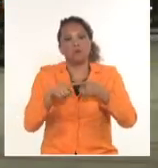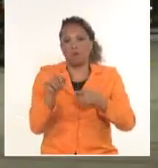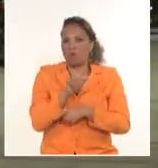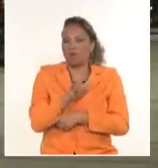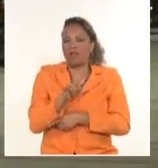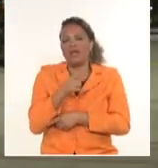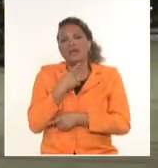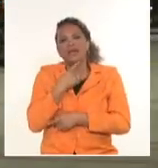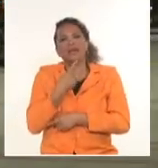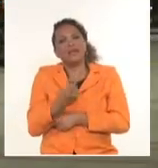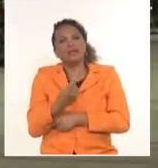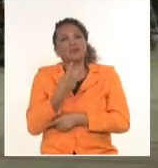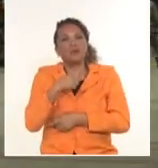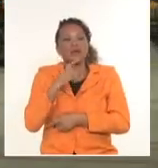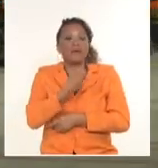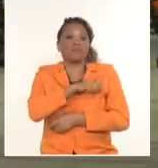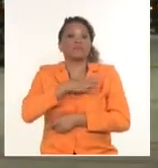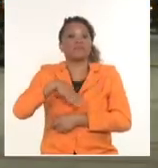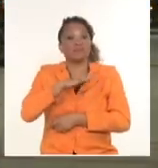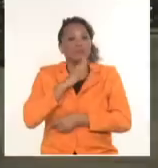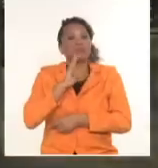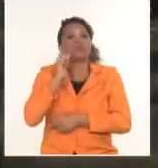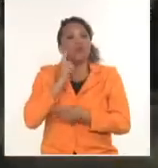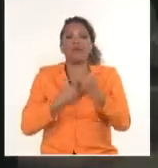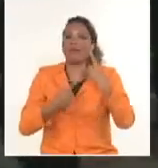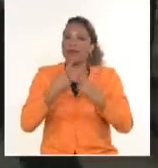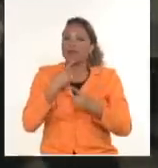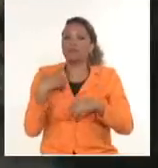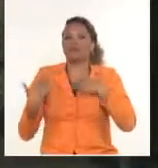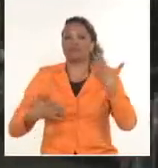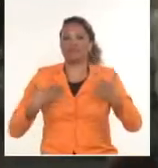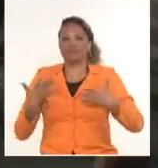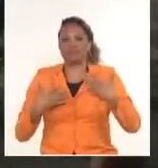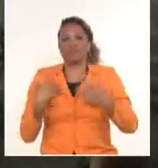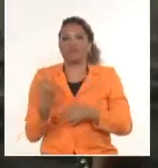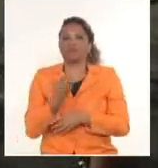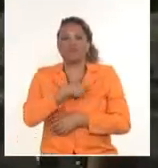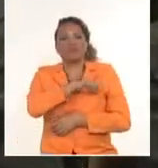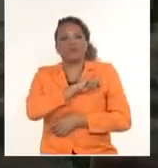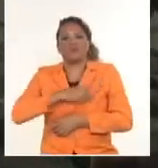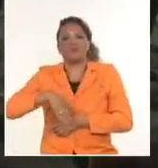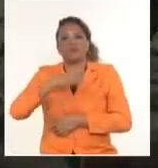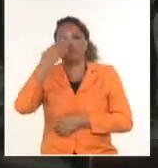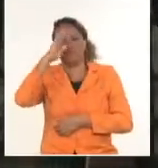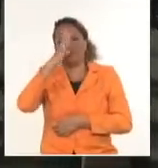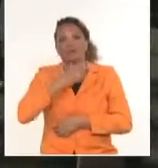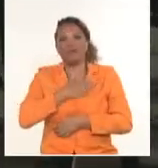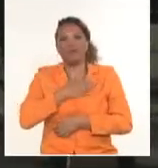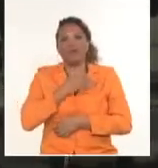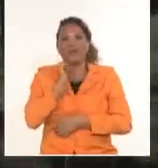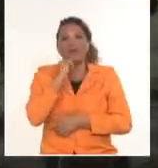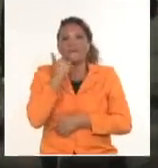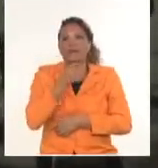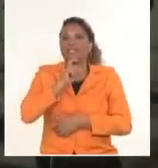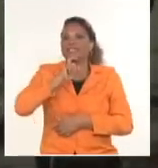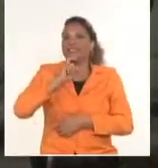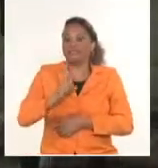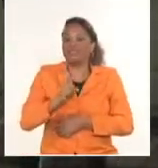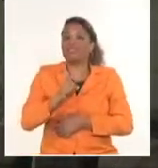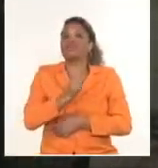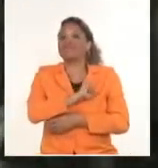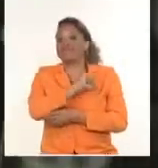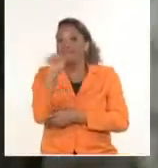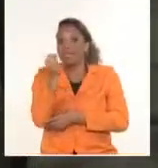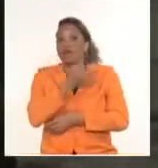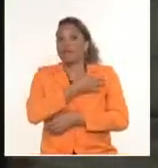pueblo que nos escucha, pues creo que esto también es motivo de satisfacción y gozo, porque cada vez es más difícil alcanzar una medalla, cada